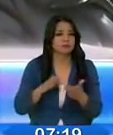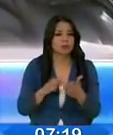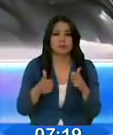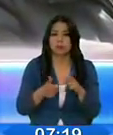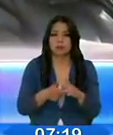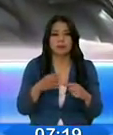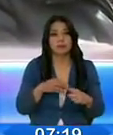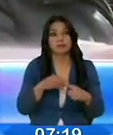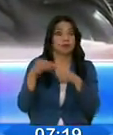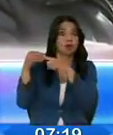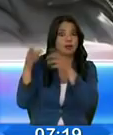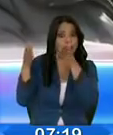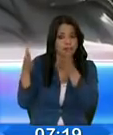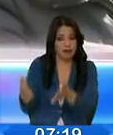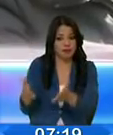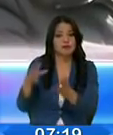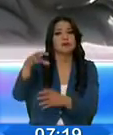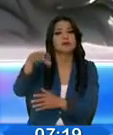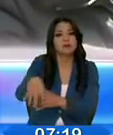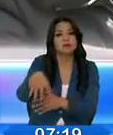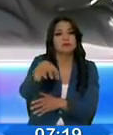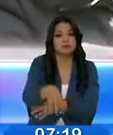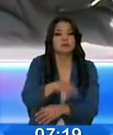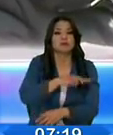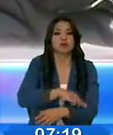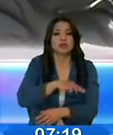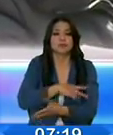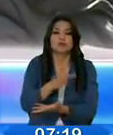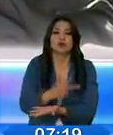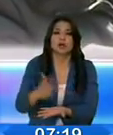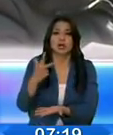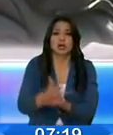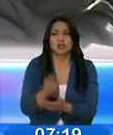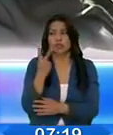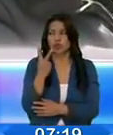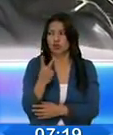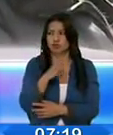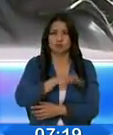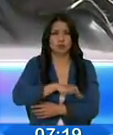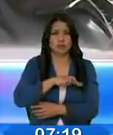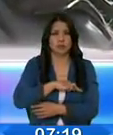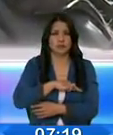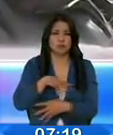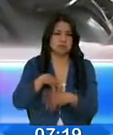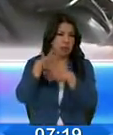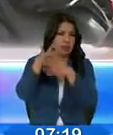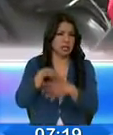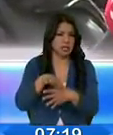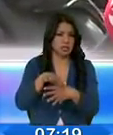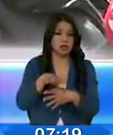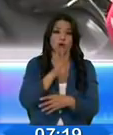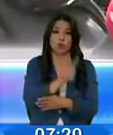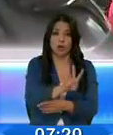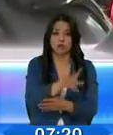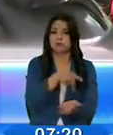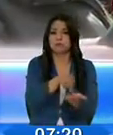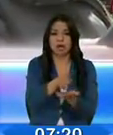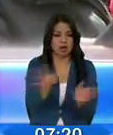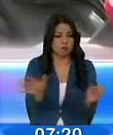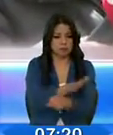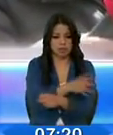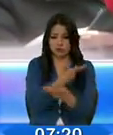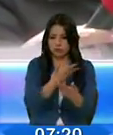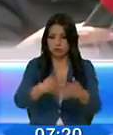con priorizar a los municipios del Carchi. Entiendo, solamente hay 2 municipios pendientes de los 6. Los otros 4 están al día, así